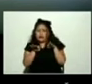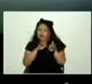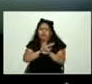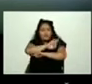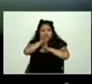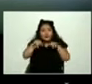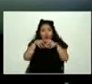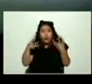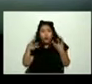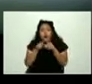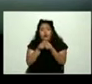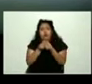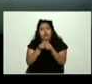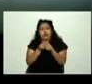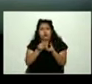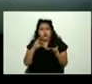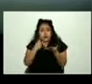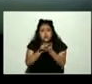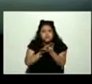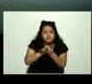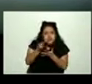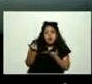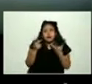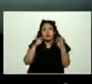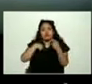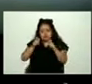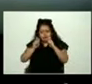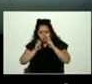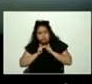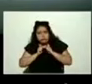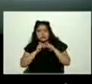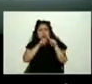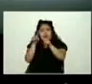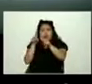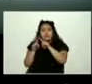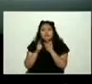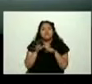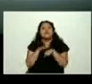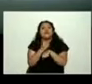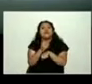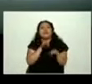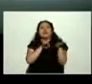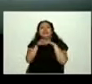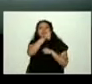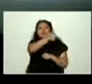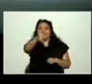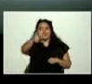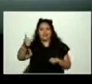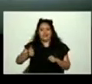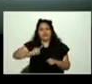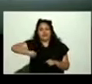cada premio y cada reconocimiento son por el trabajo de todos